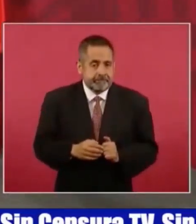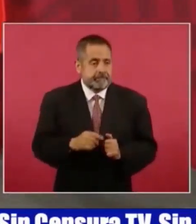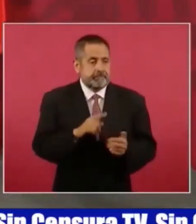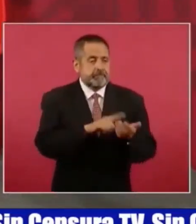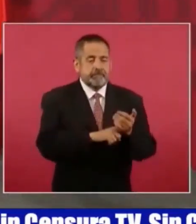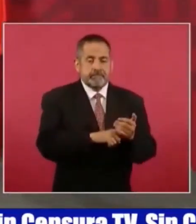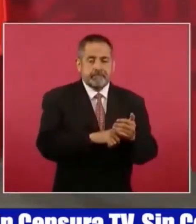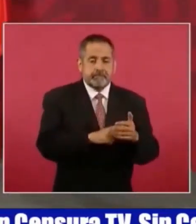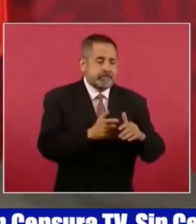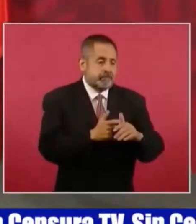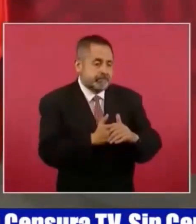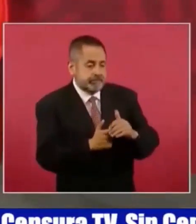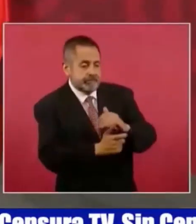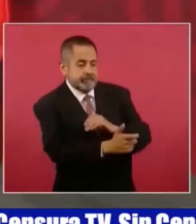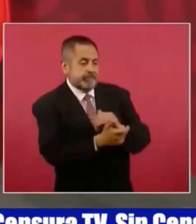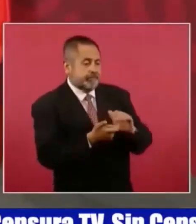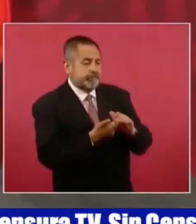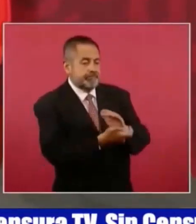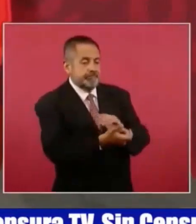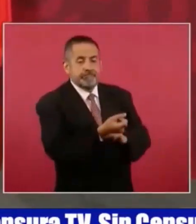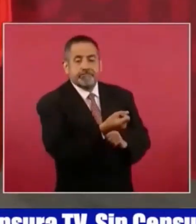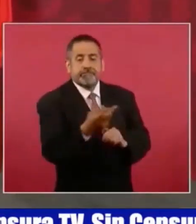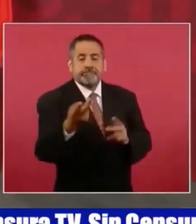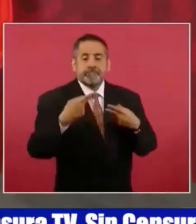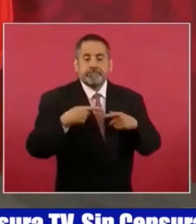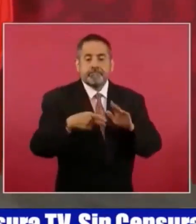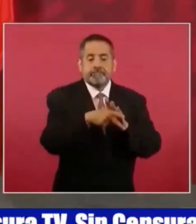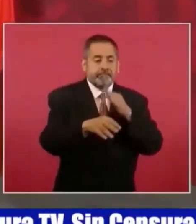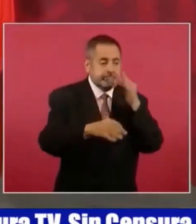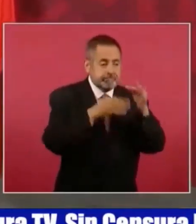sobornado a periodistas,